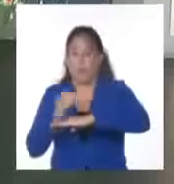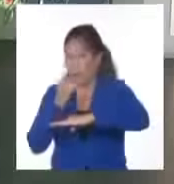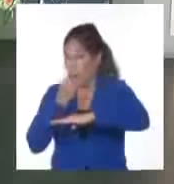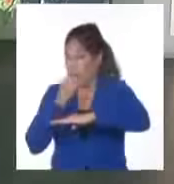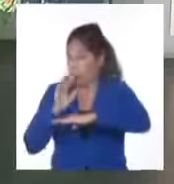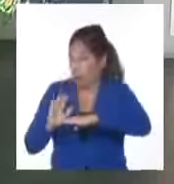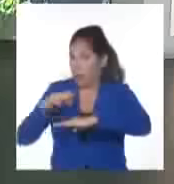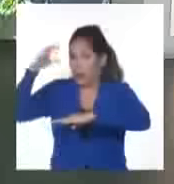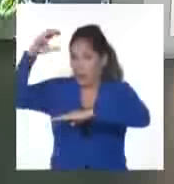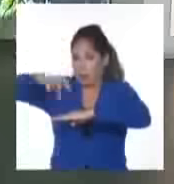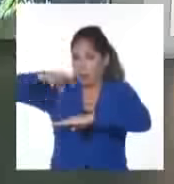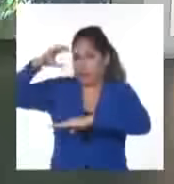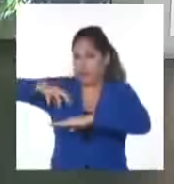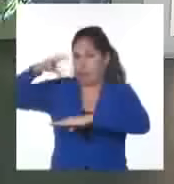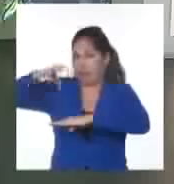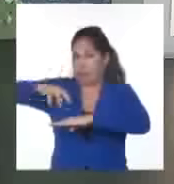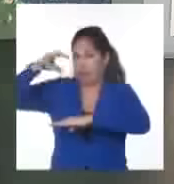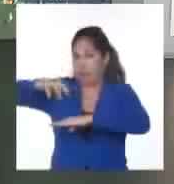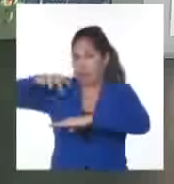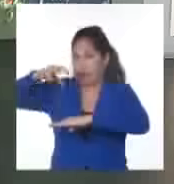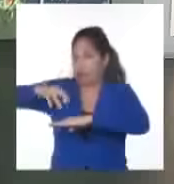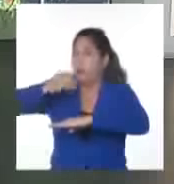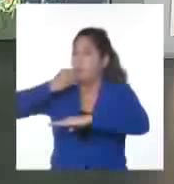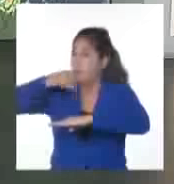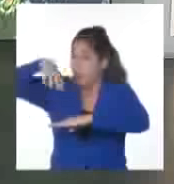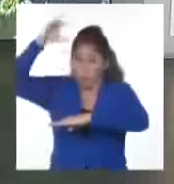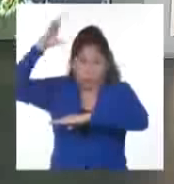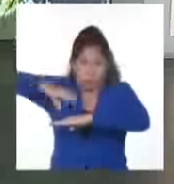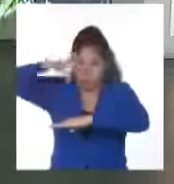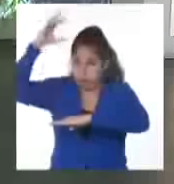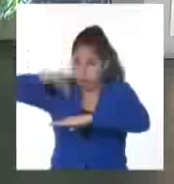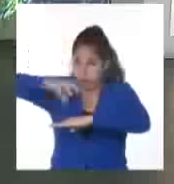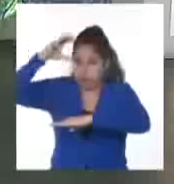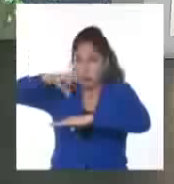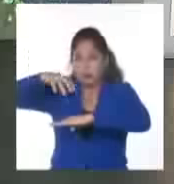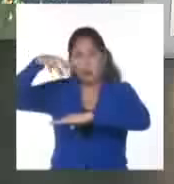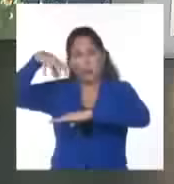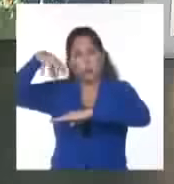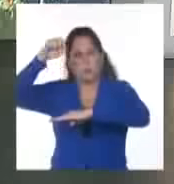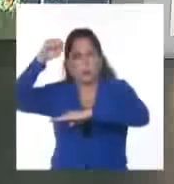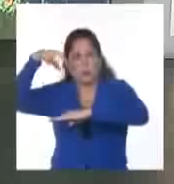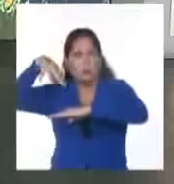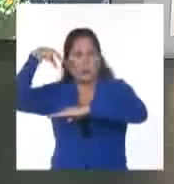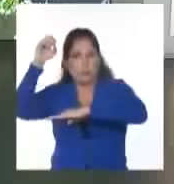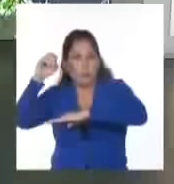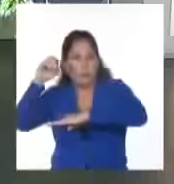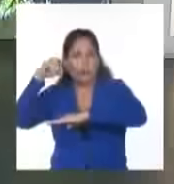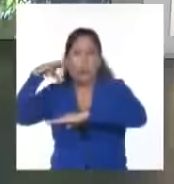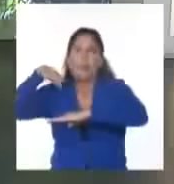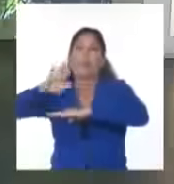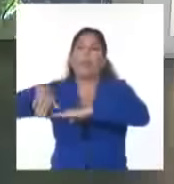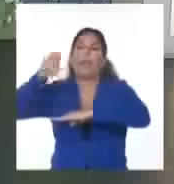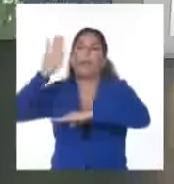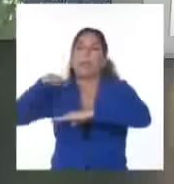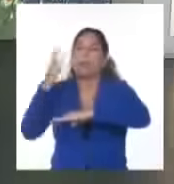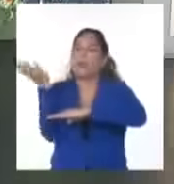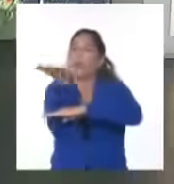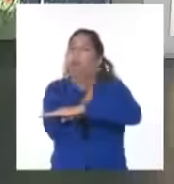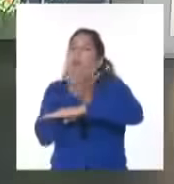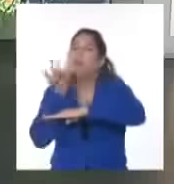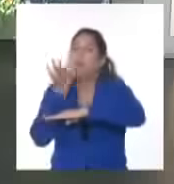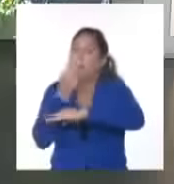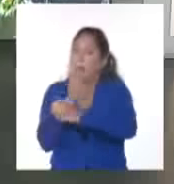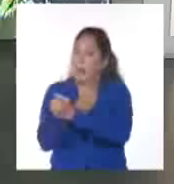la lluvia, ya les digo que pueden ser fuertes, localmente intensas, y es que por el momento es el factor más peligroso.